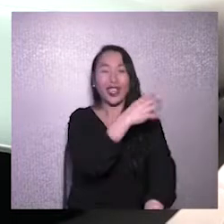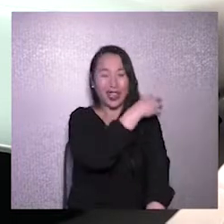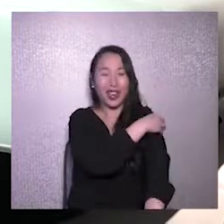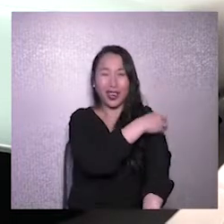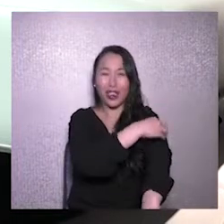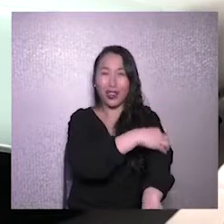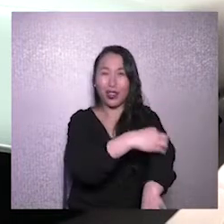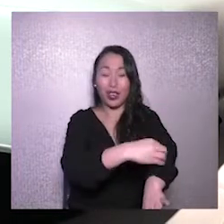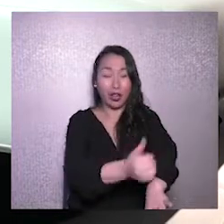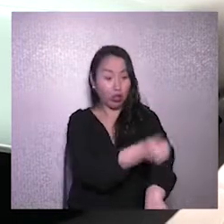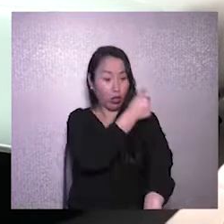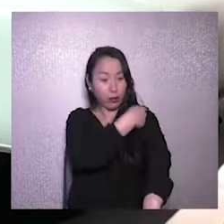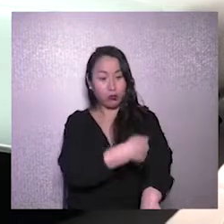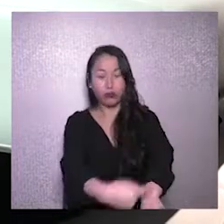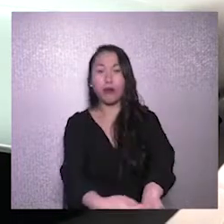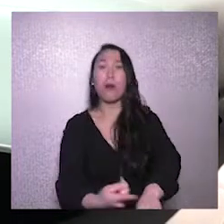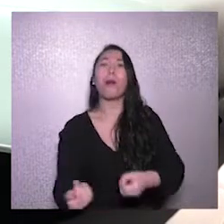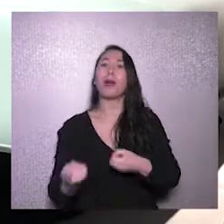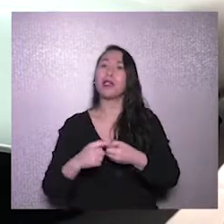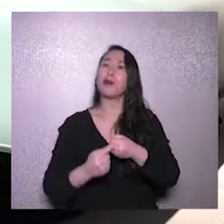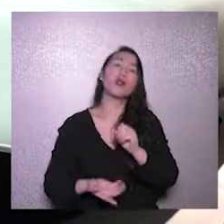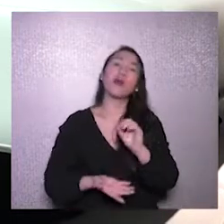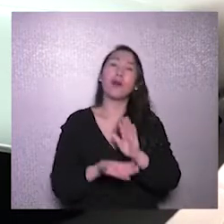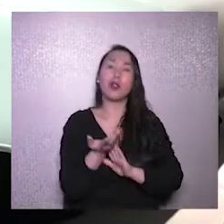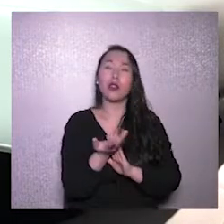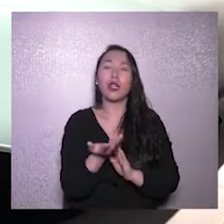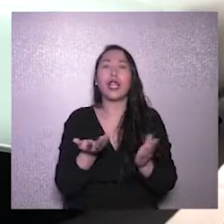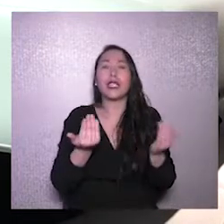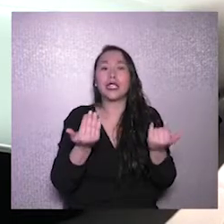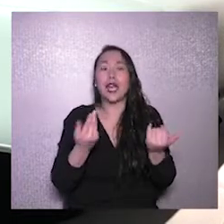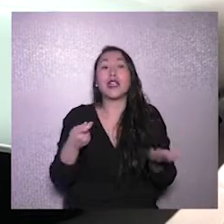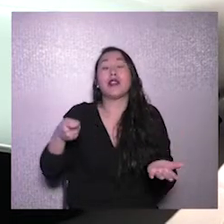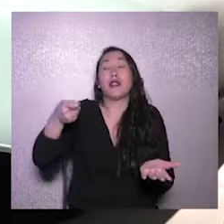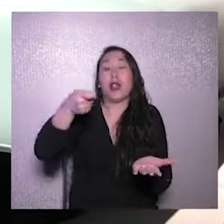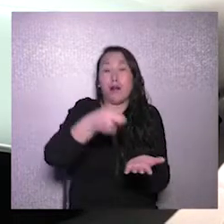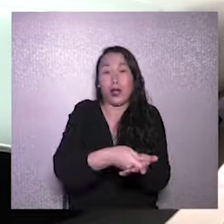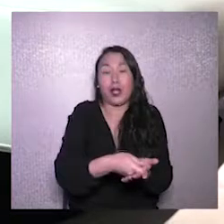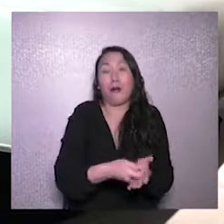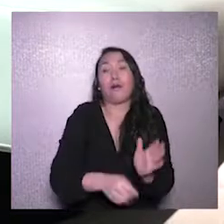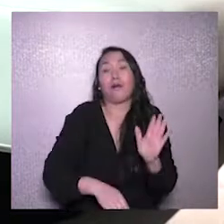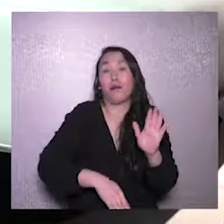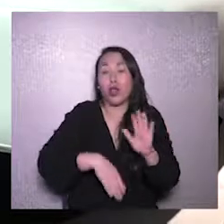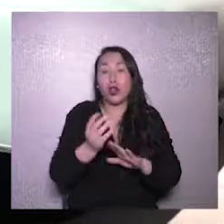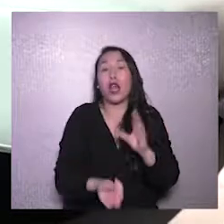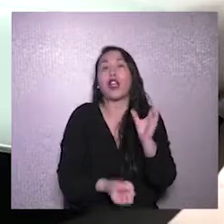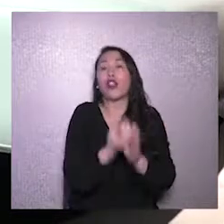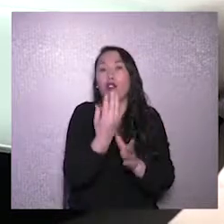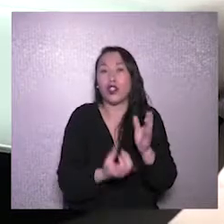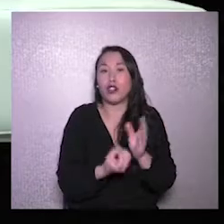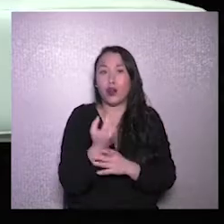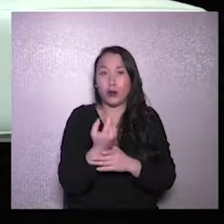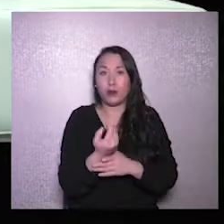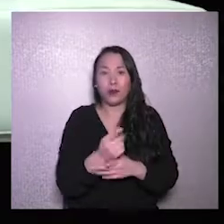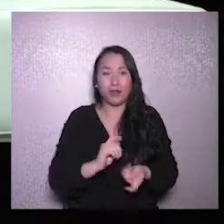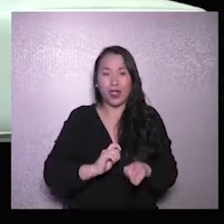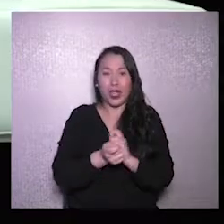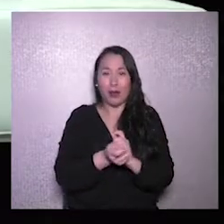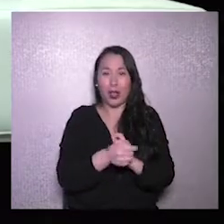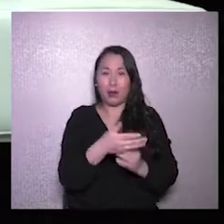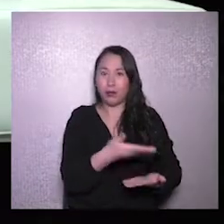tengan mayor participación, la necesidad de invertir mayor en innovación, saltar del menos